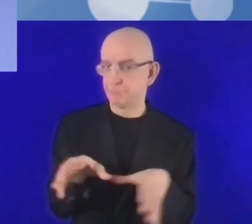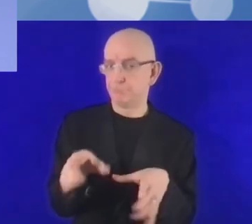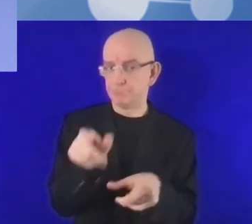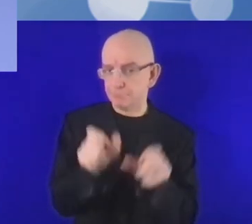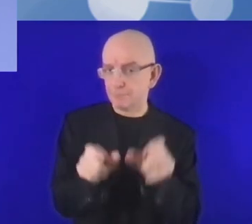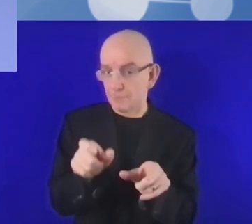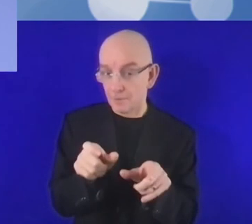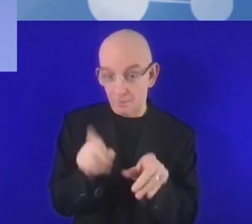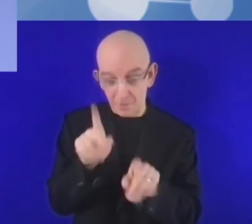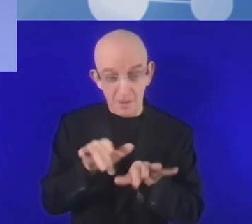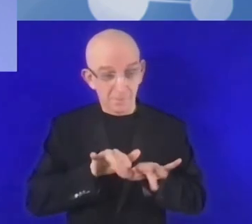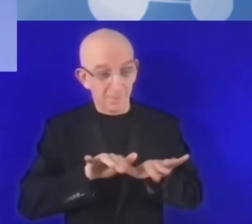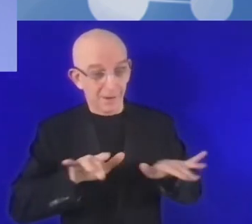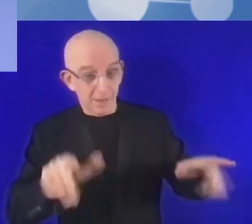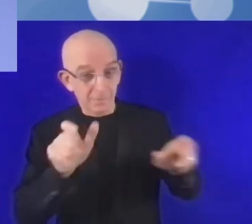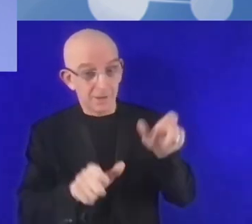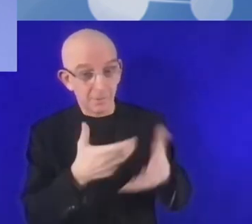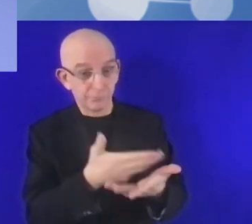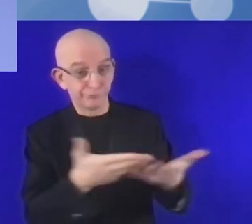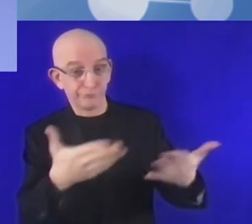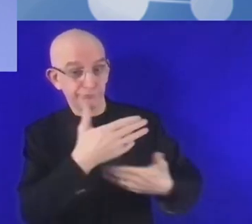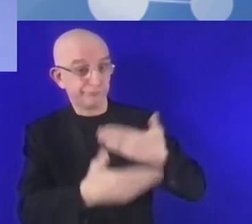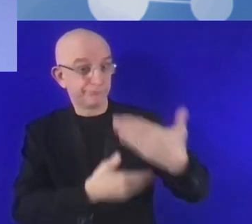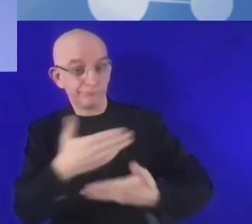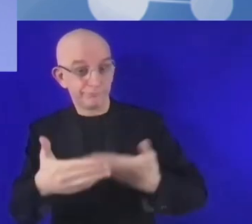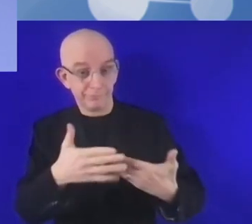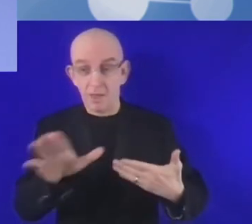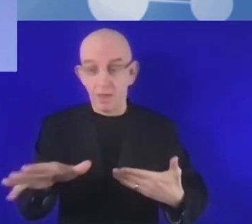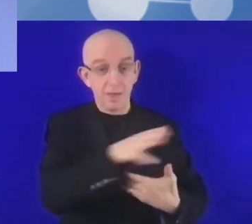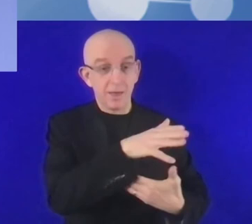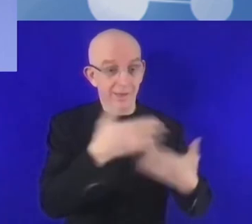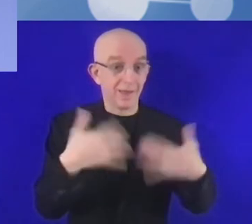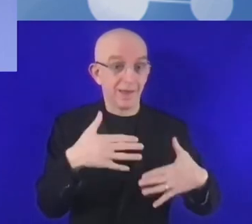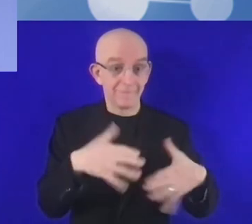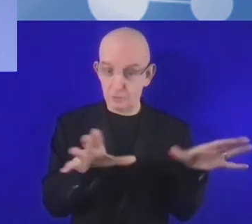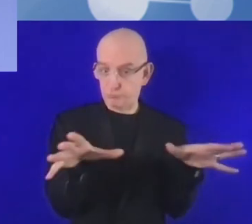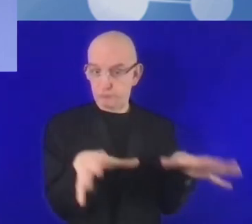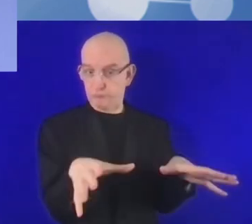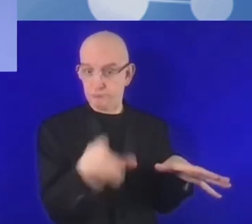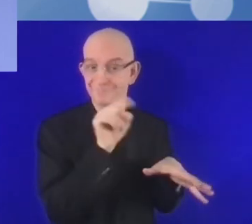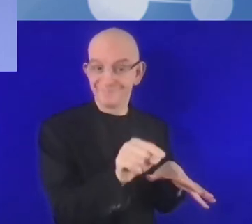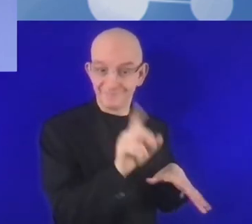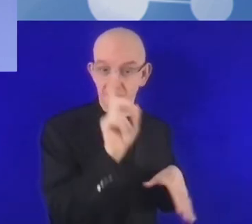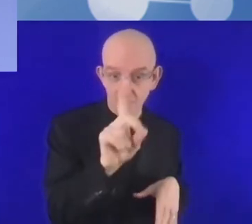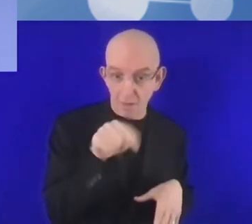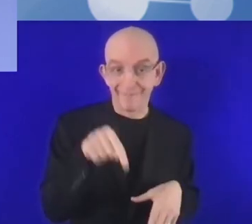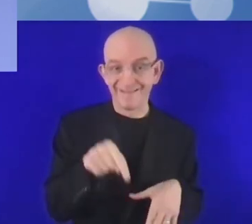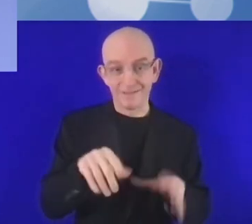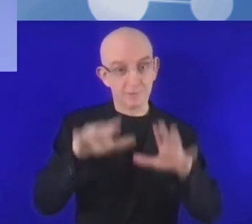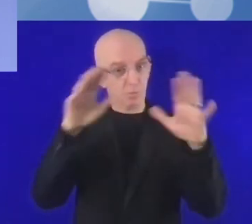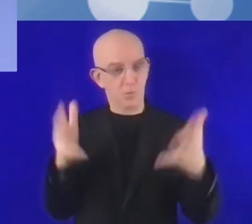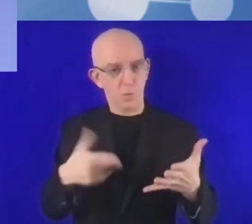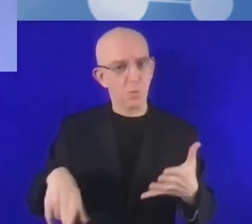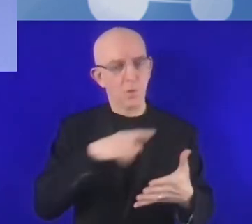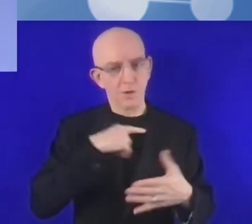La tecnología tiene cada vez más influencia sobre nuestras vidas. Muchas personas cada día aprovechan de la tecnología. A menudo decimos